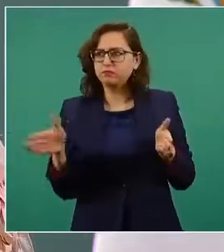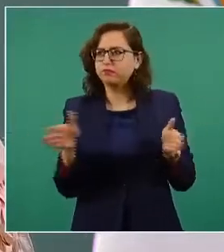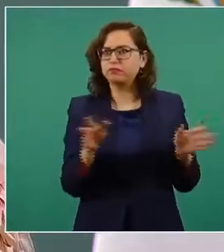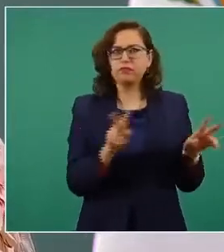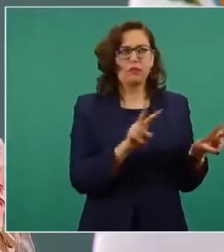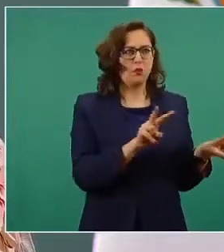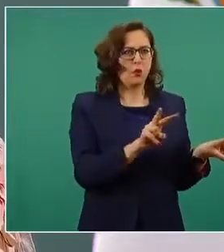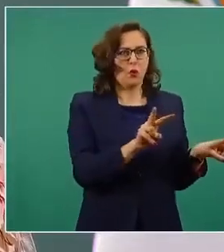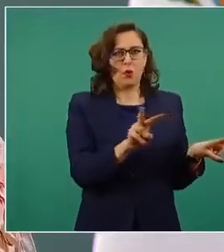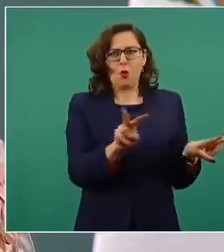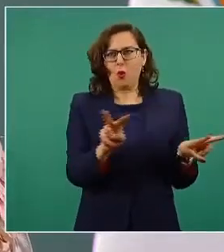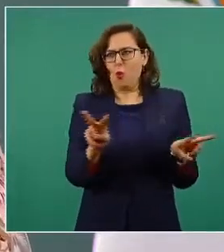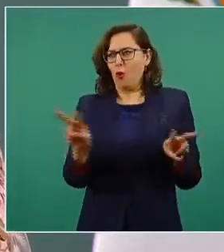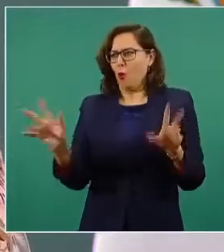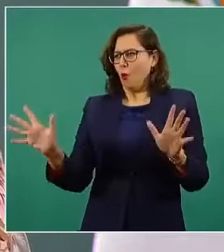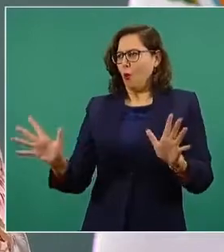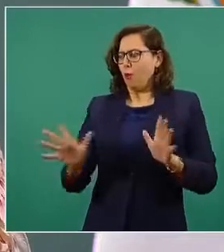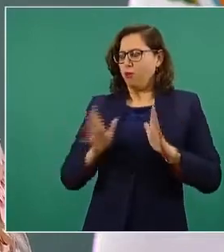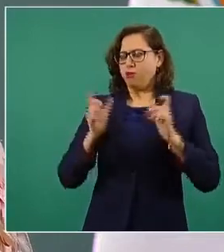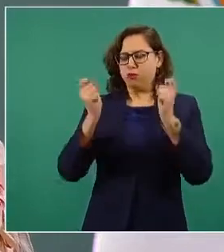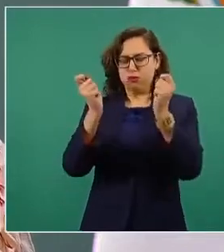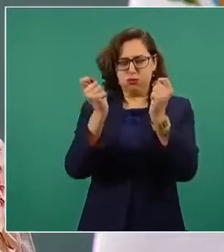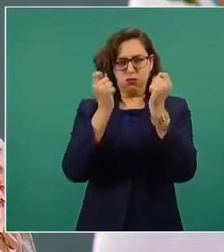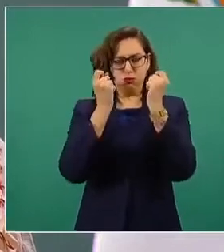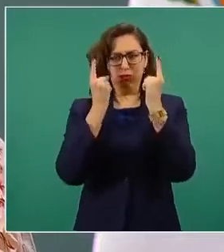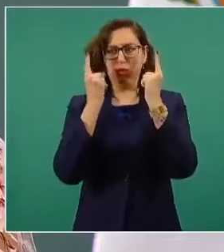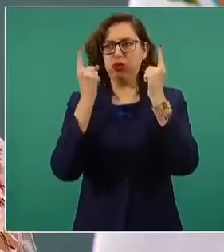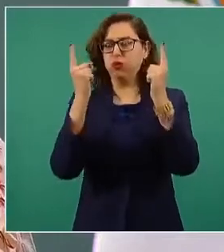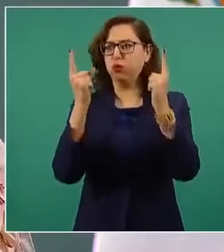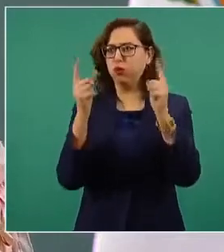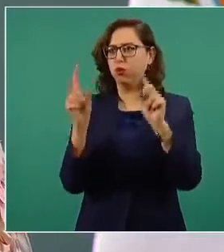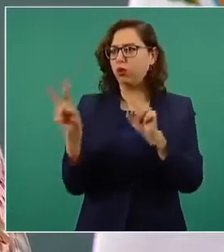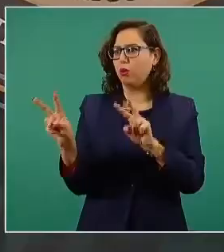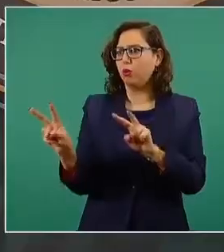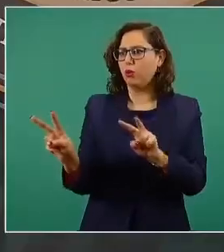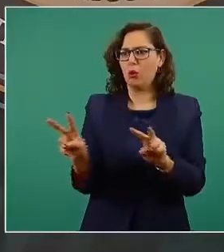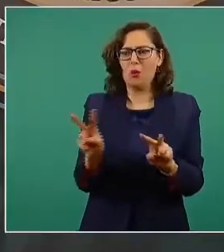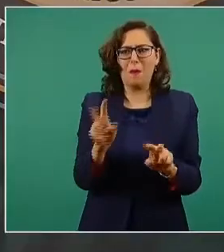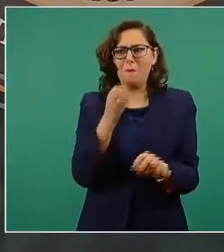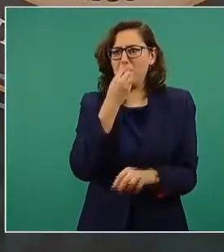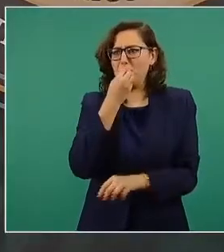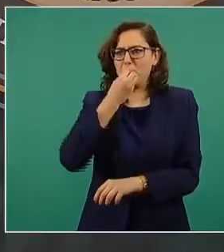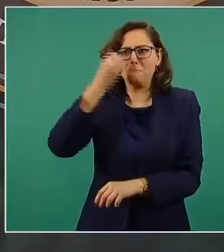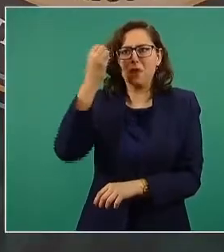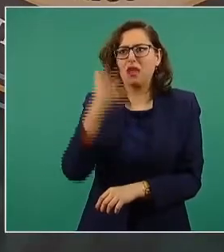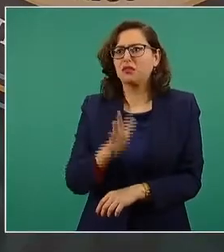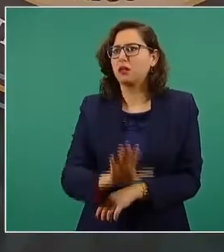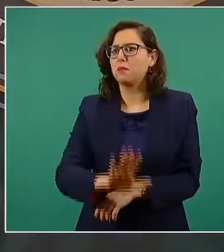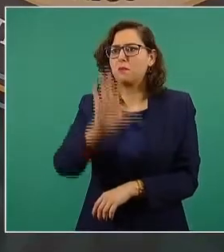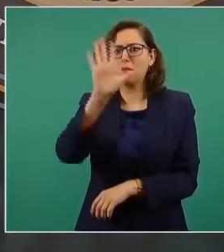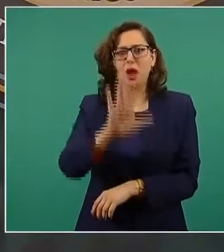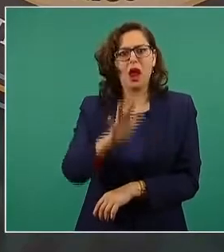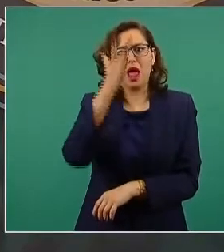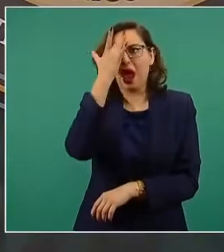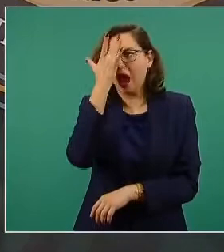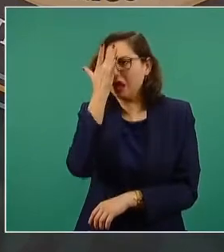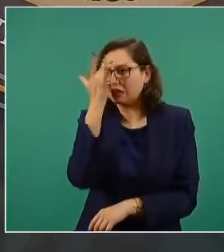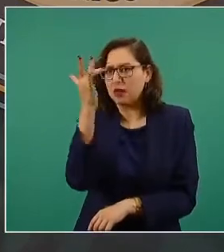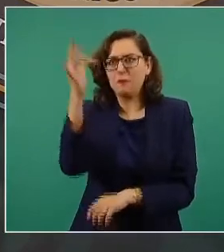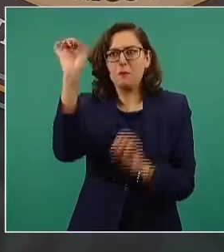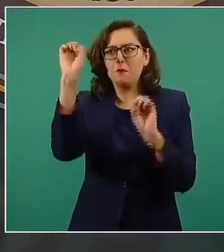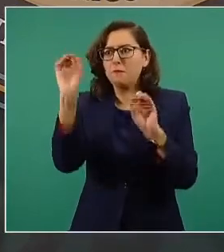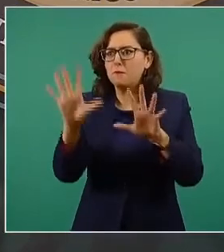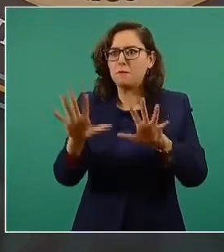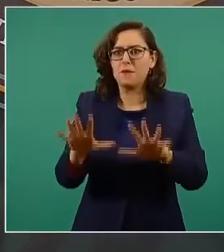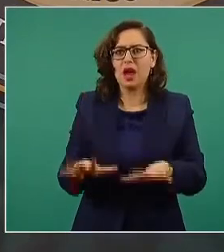quedamos admirados y decíamos que aquello parecía las cosas de encantamiento que cuentan en el libro de Amadís, por